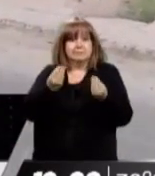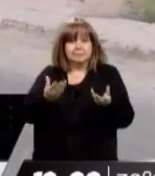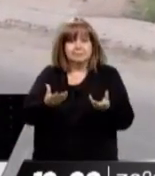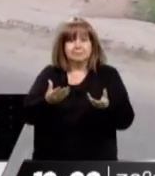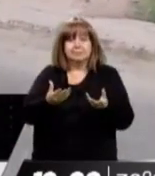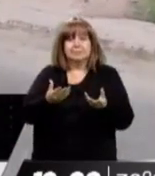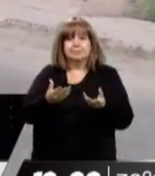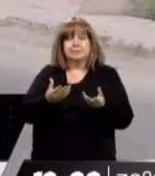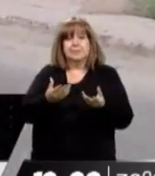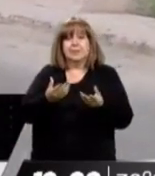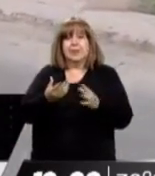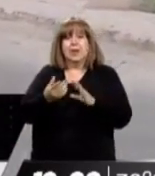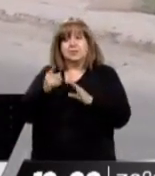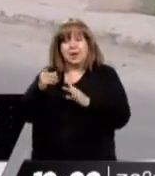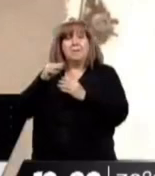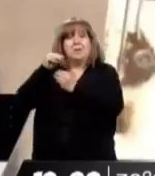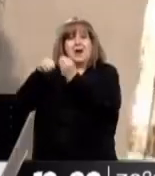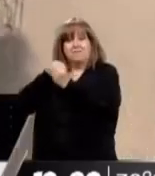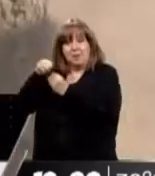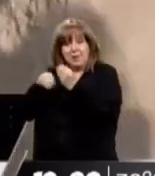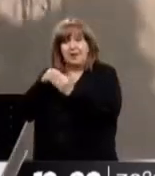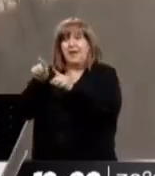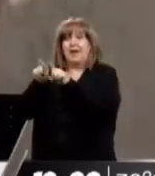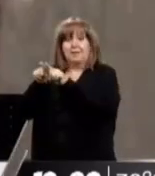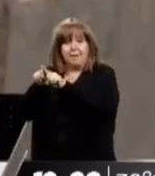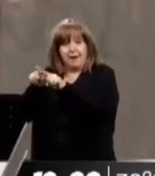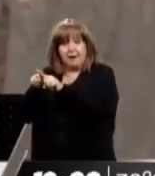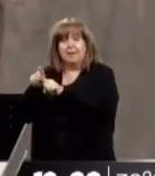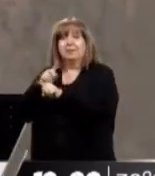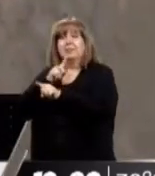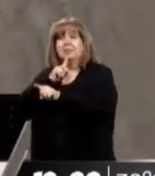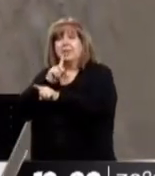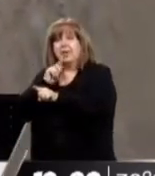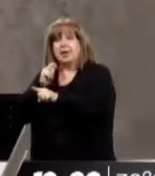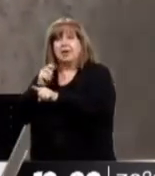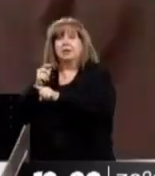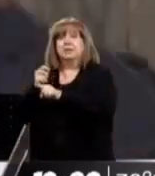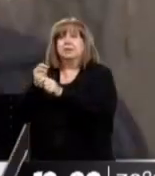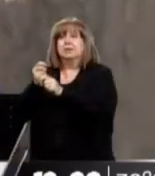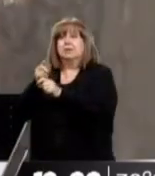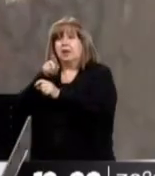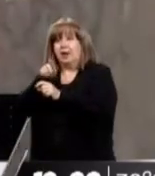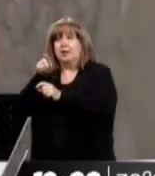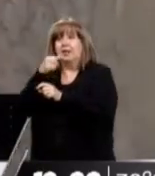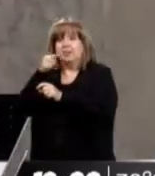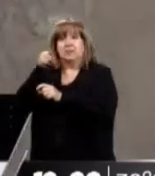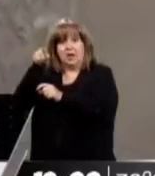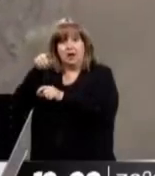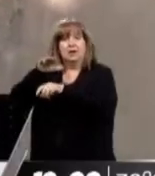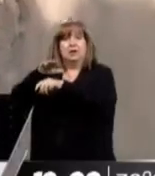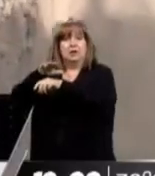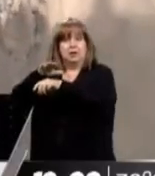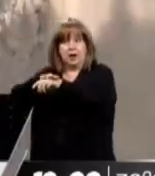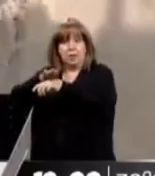mujer. Sofía, con la declaración de los familiares, vos recién hablabas del hermano y sí, de una tía, que los dos refirieron a la justicia que él fue el asesino, casi